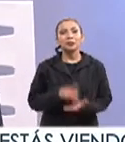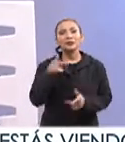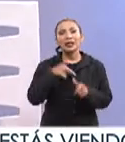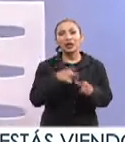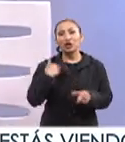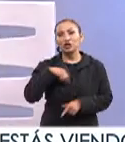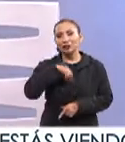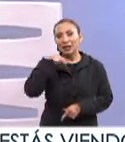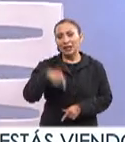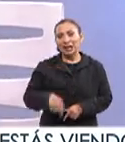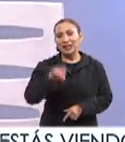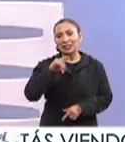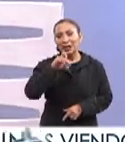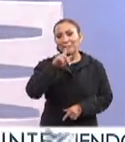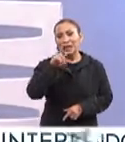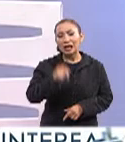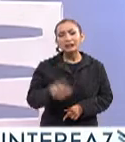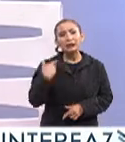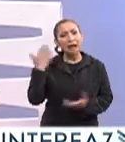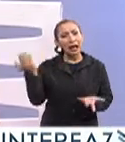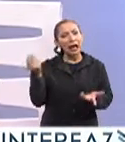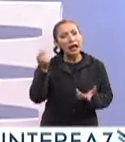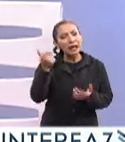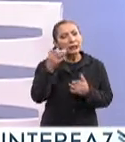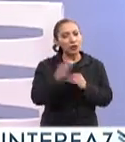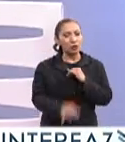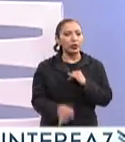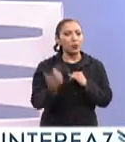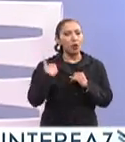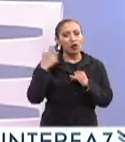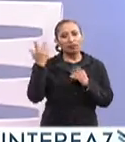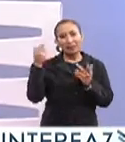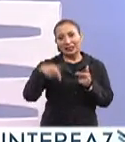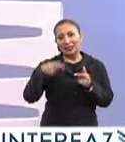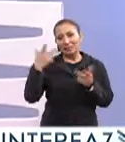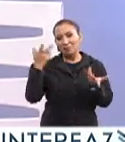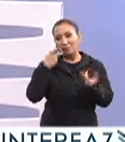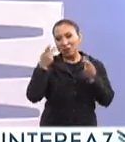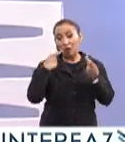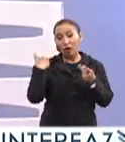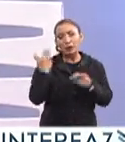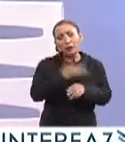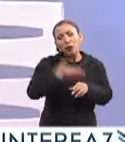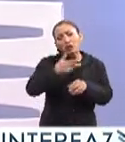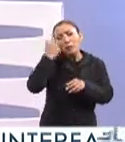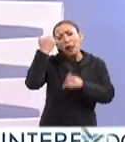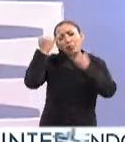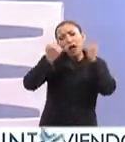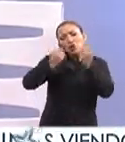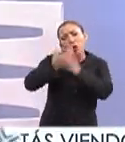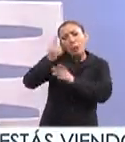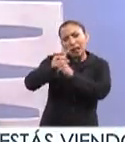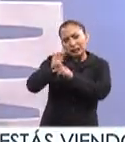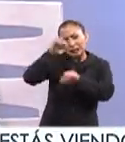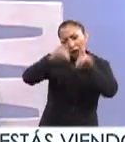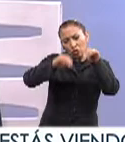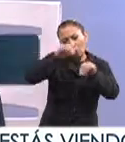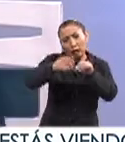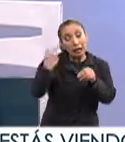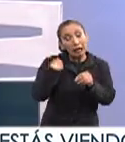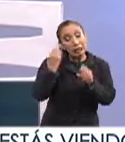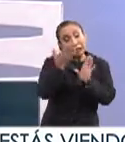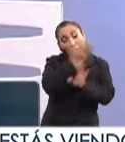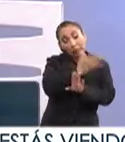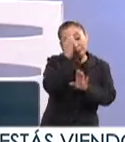Gracias por continuar con nosotros en Interfaz y llegamos a la parte final de nuestro programa. Y bueno, el proceso para la creación de nuevas licenciaturas implica